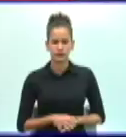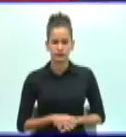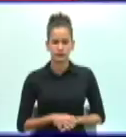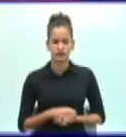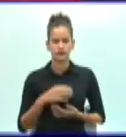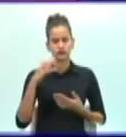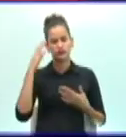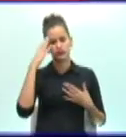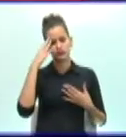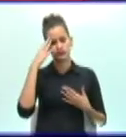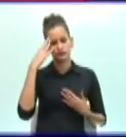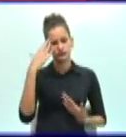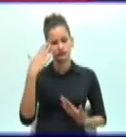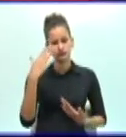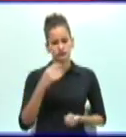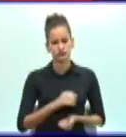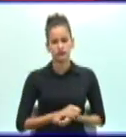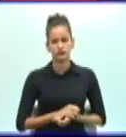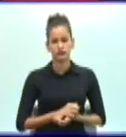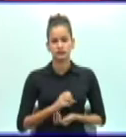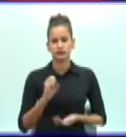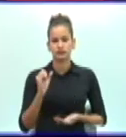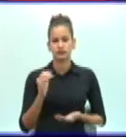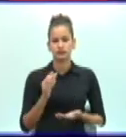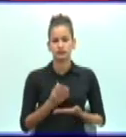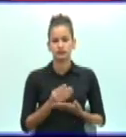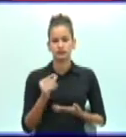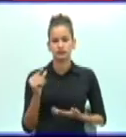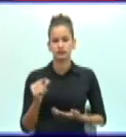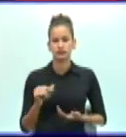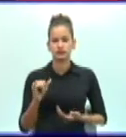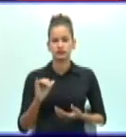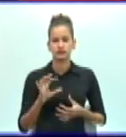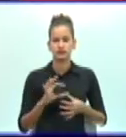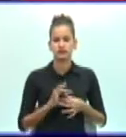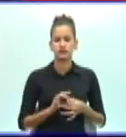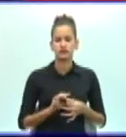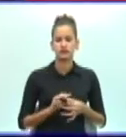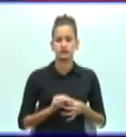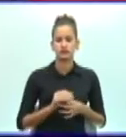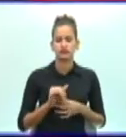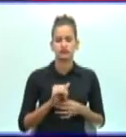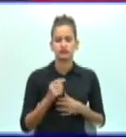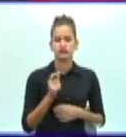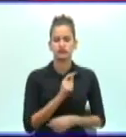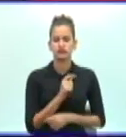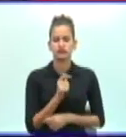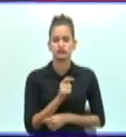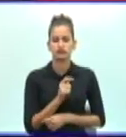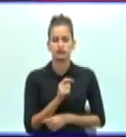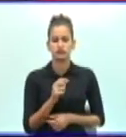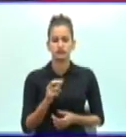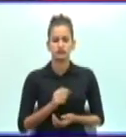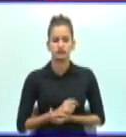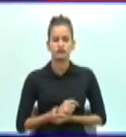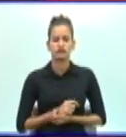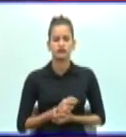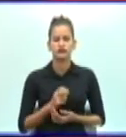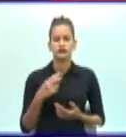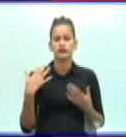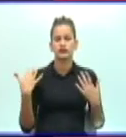un saludo afectuoso para los escolares de sexto grado, así como para sus maestros y directivos de nuestras